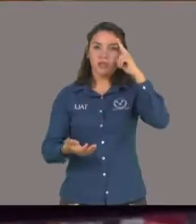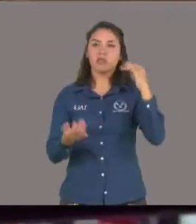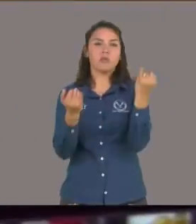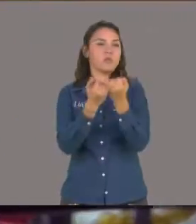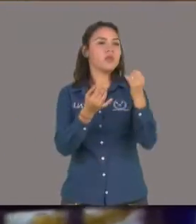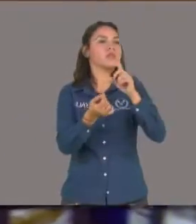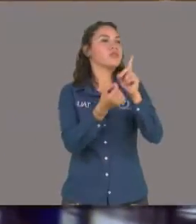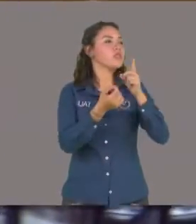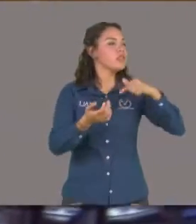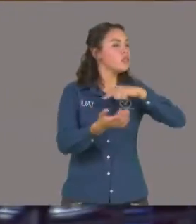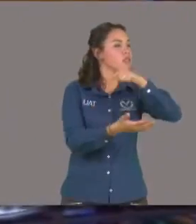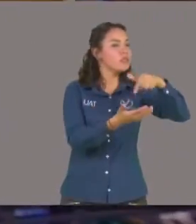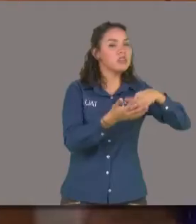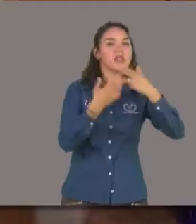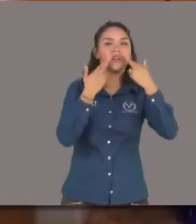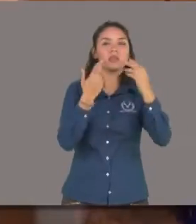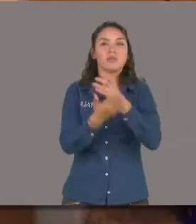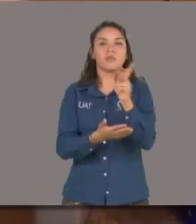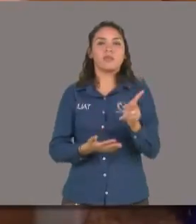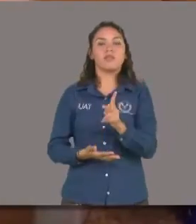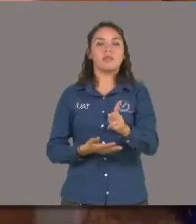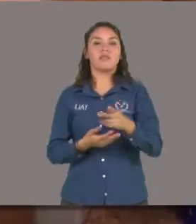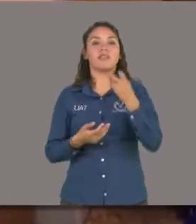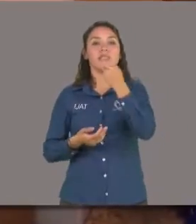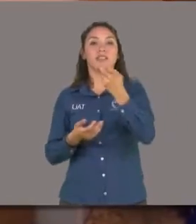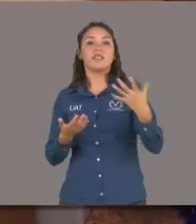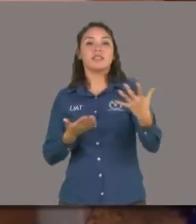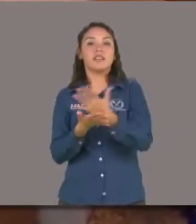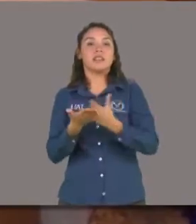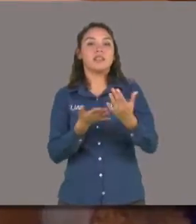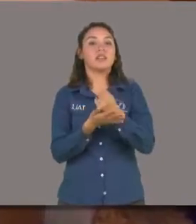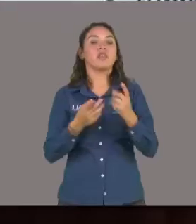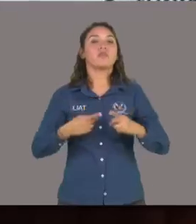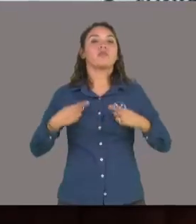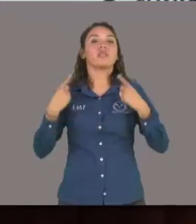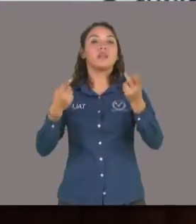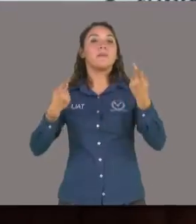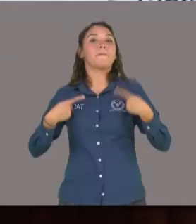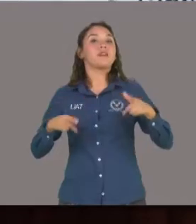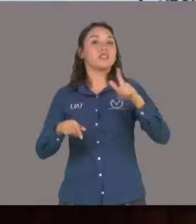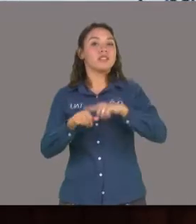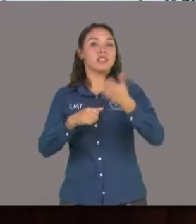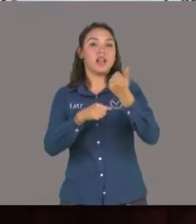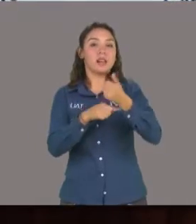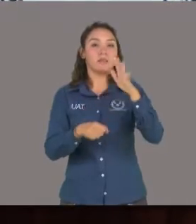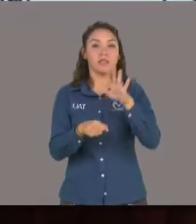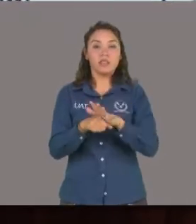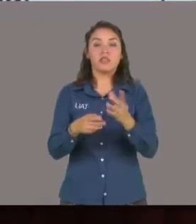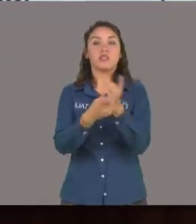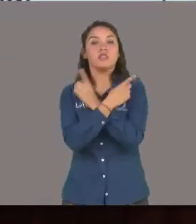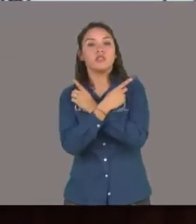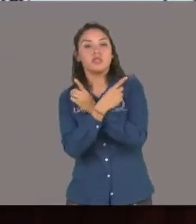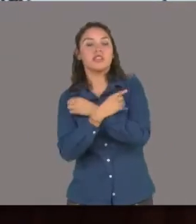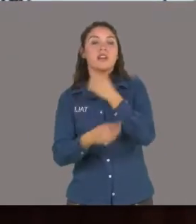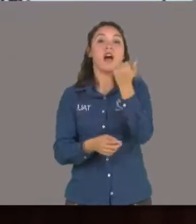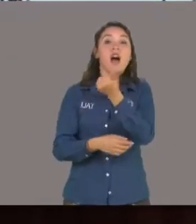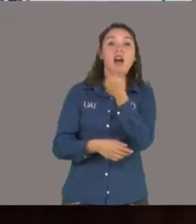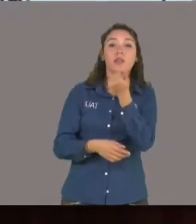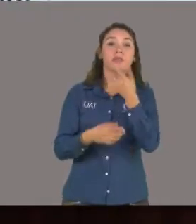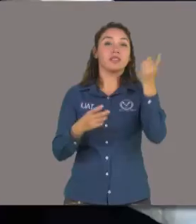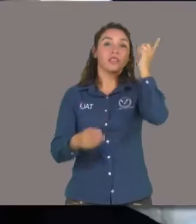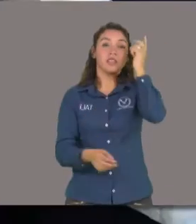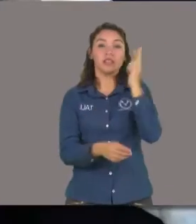pastas y productos enlatados, entre otros, que servirán para dar de comer a la población vulnerable, no solo de esta capital, sino de la zona centro del estado de